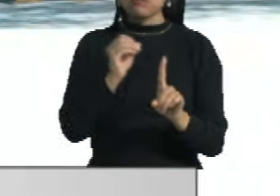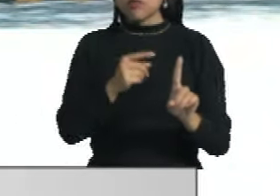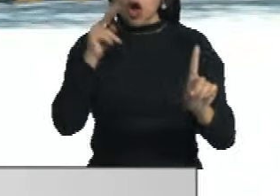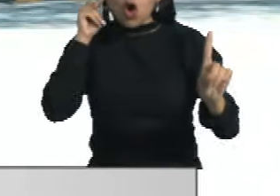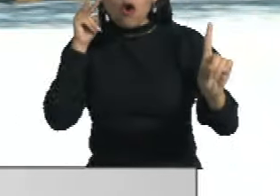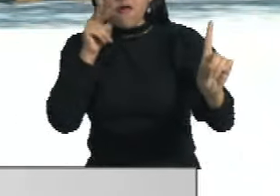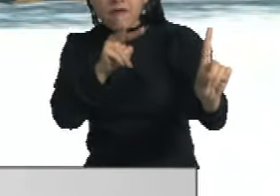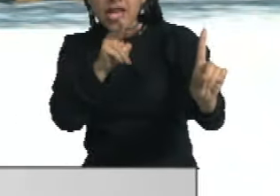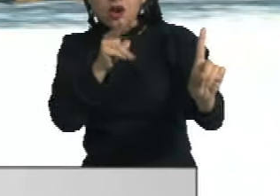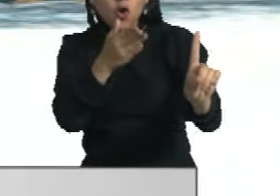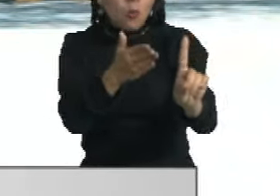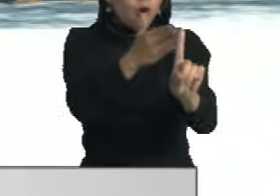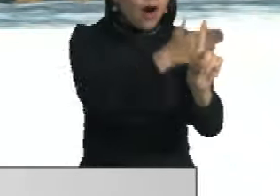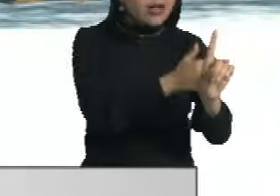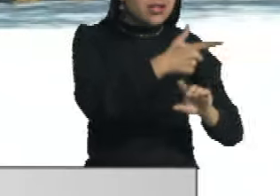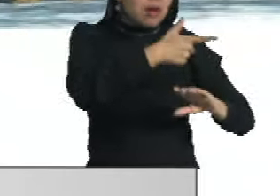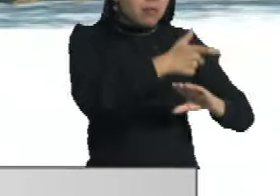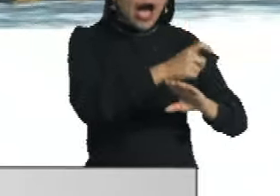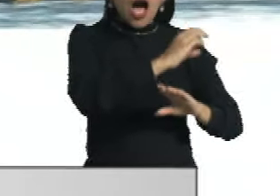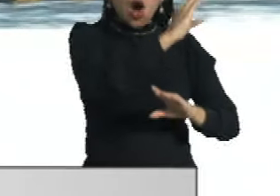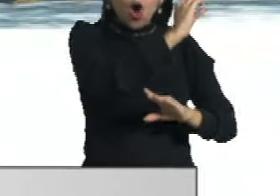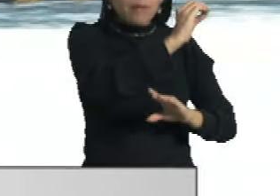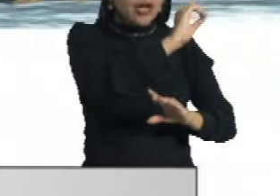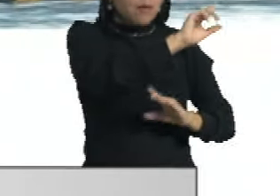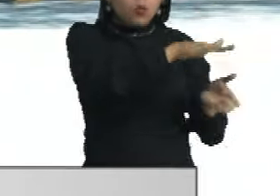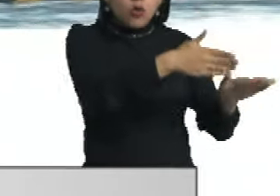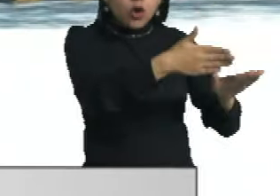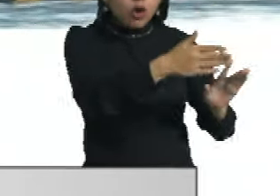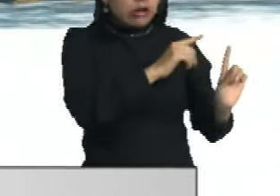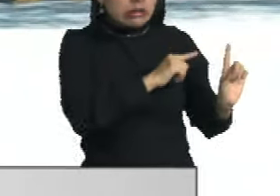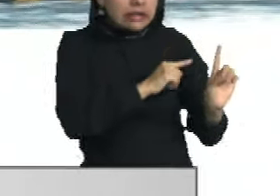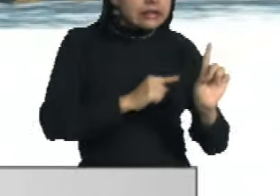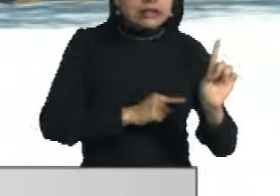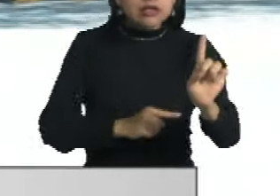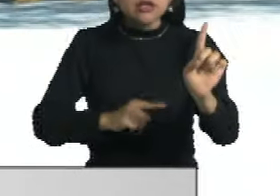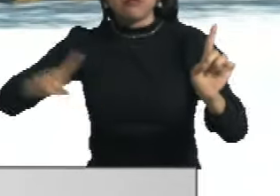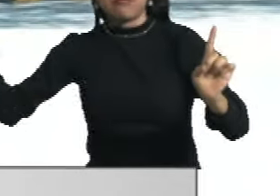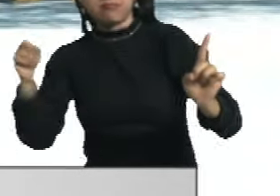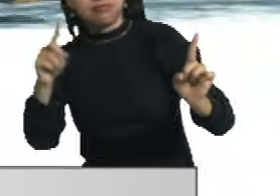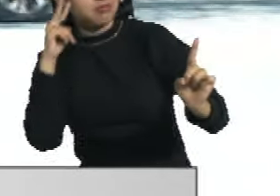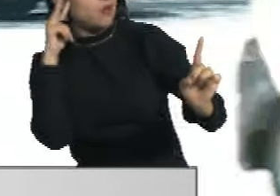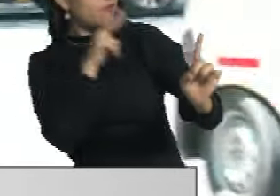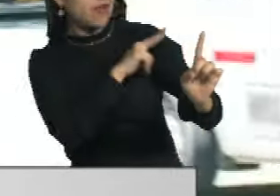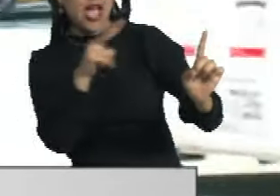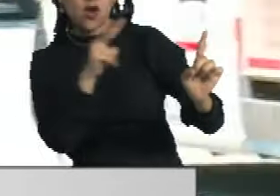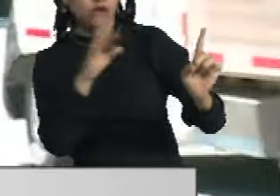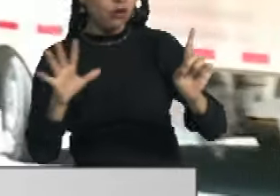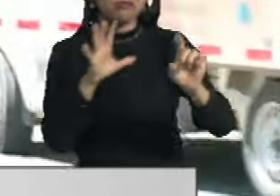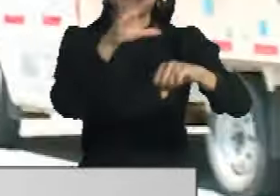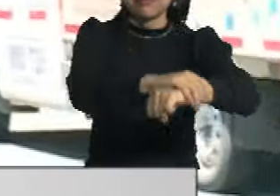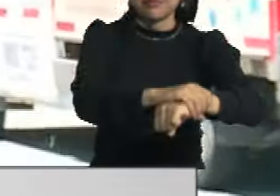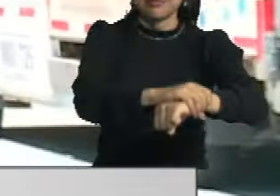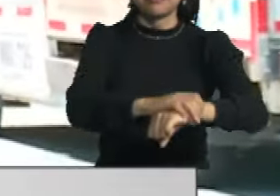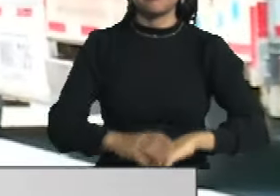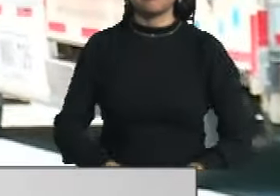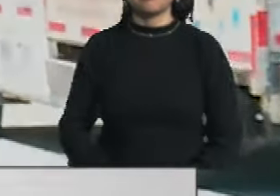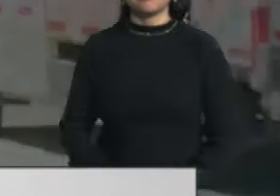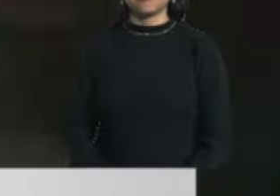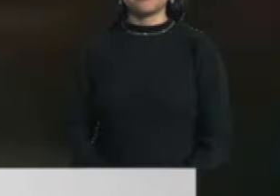habría asesinado a otro sujeto. Esta captura se logró gracias a la rápida reacción de uniformados de la Policía Nacional.